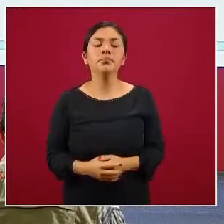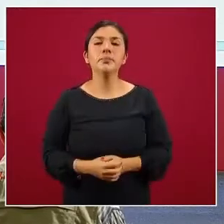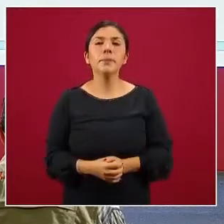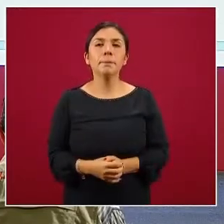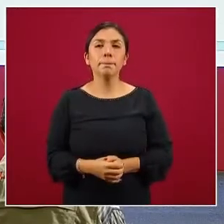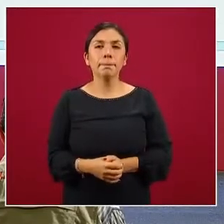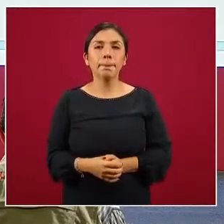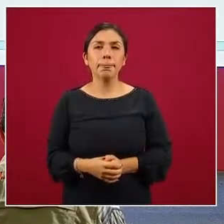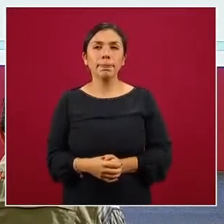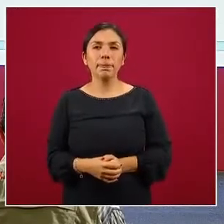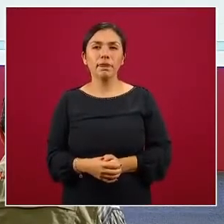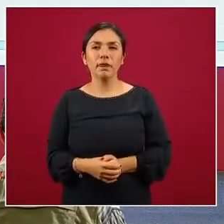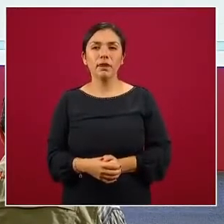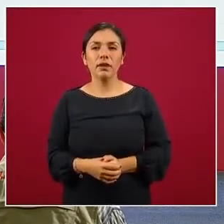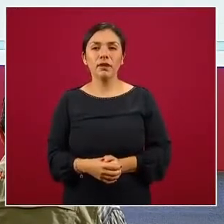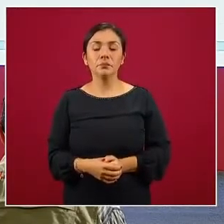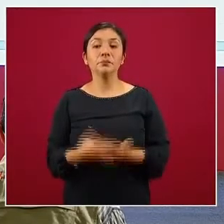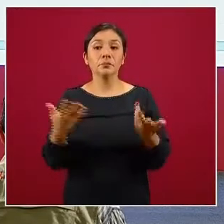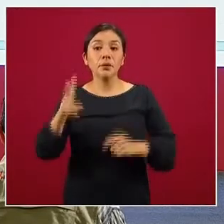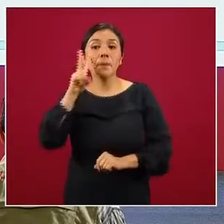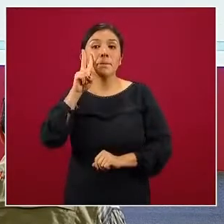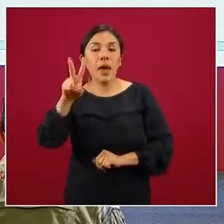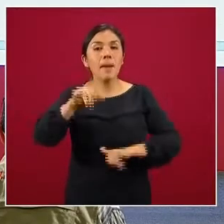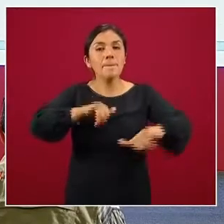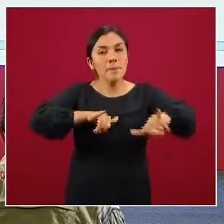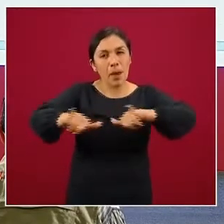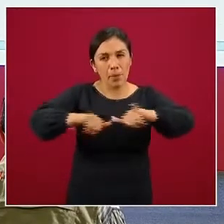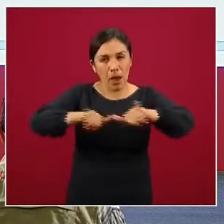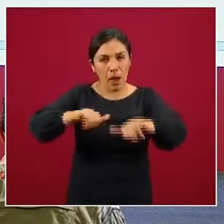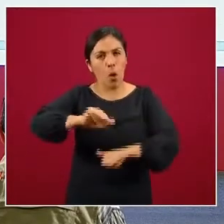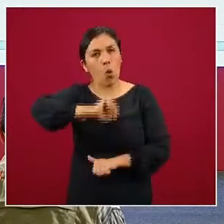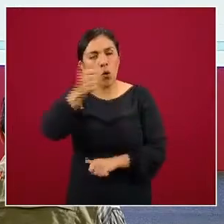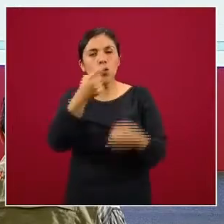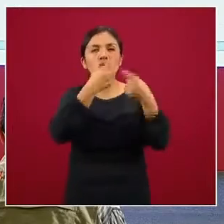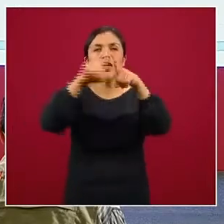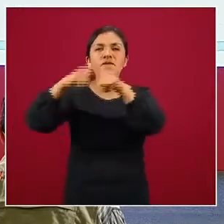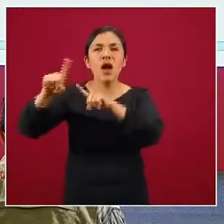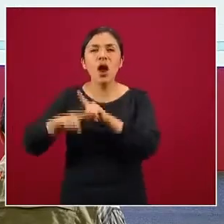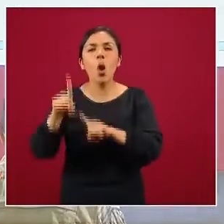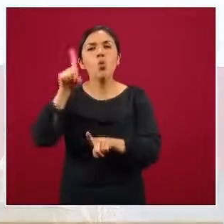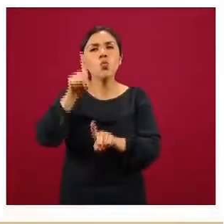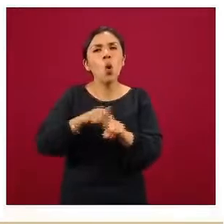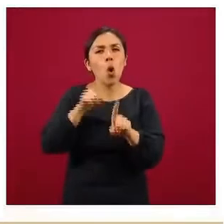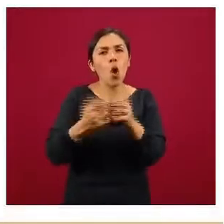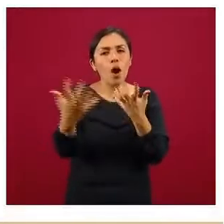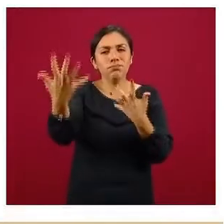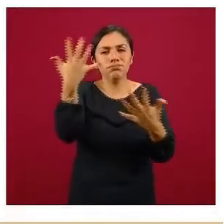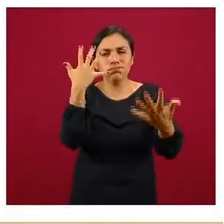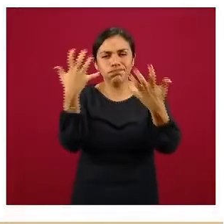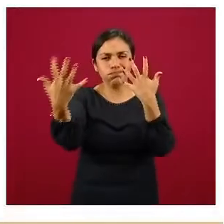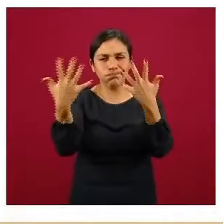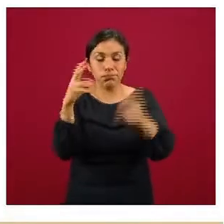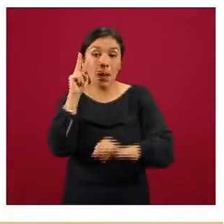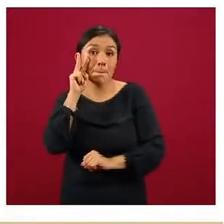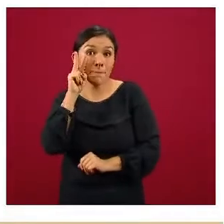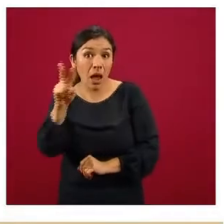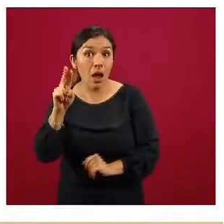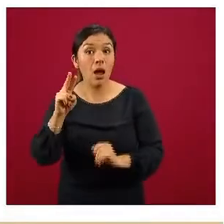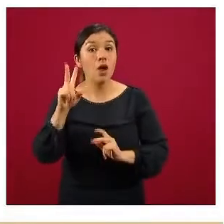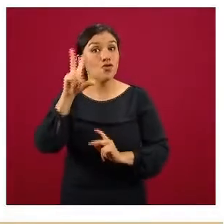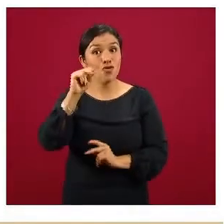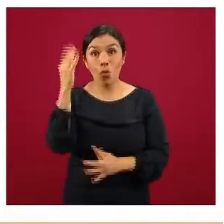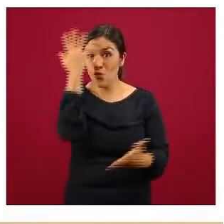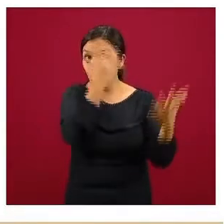favor. Y lo vemos en un mapa, también por distintas intensidades en esta escala. Ojo,